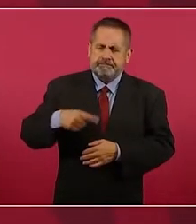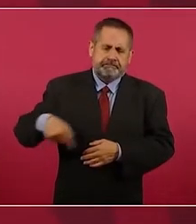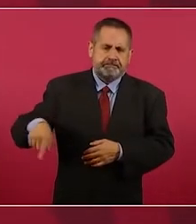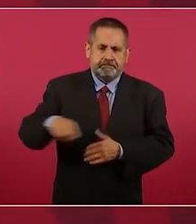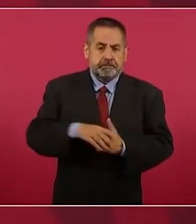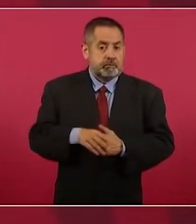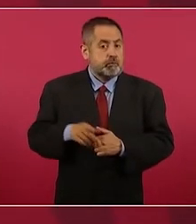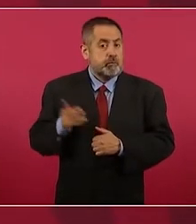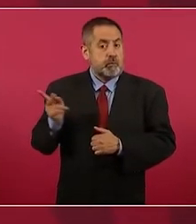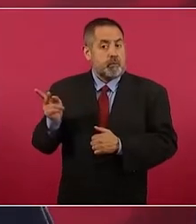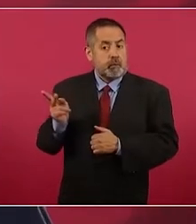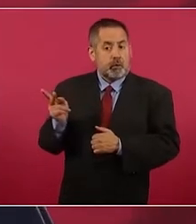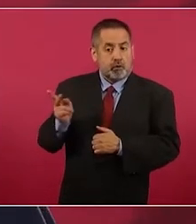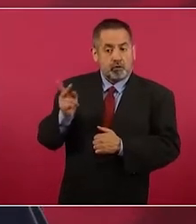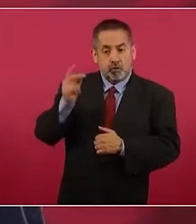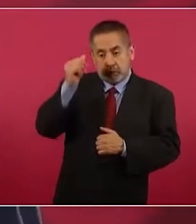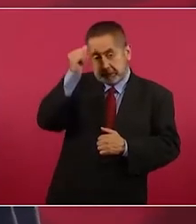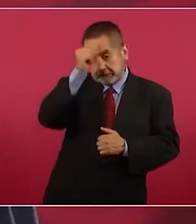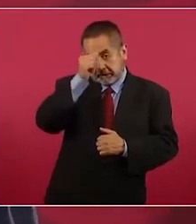sacerdotes